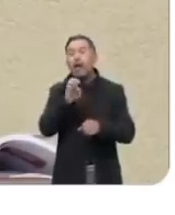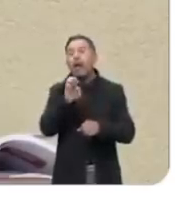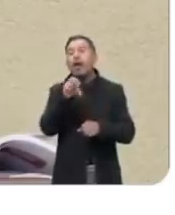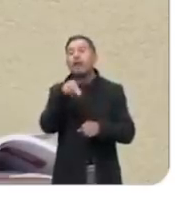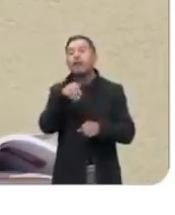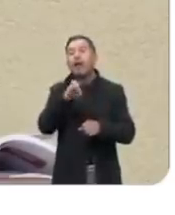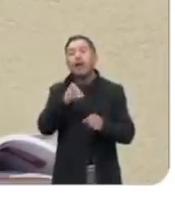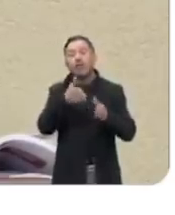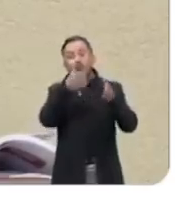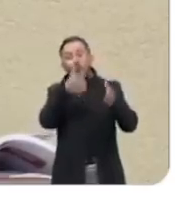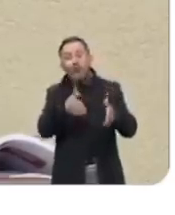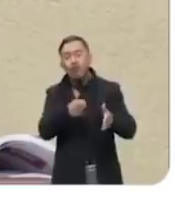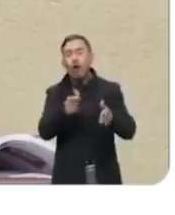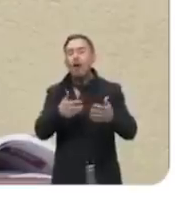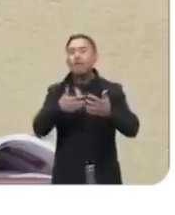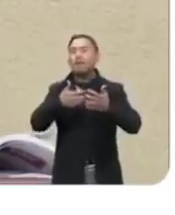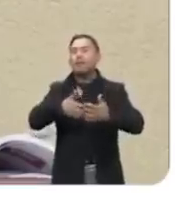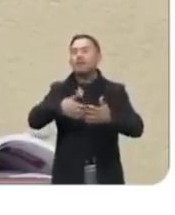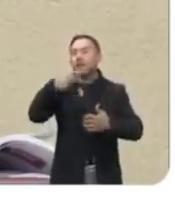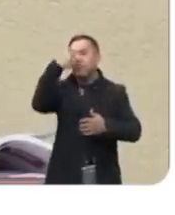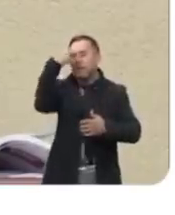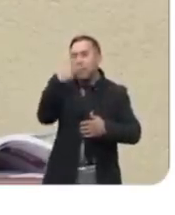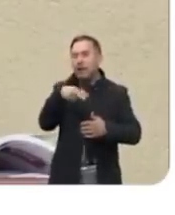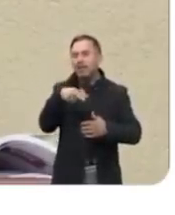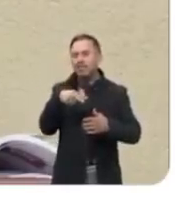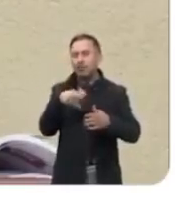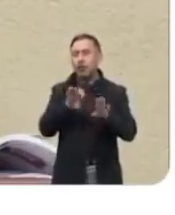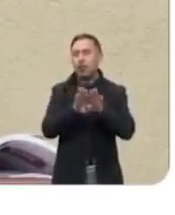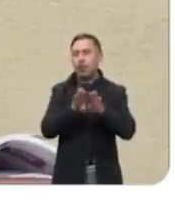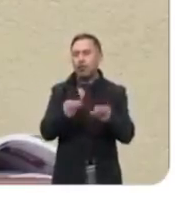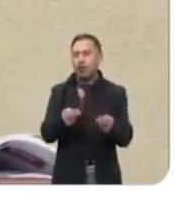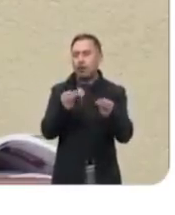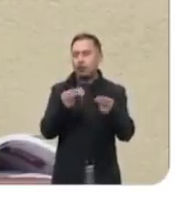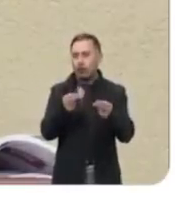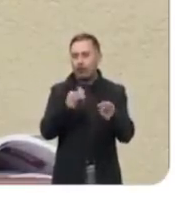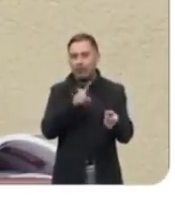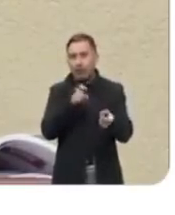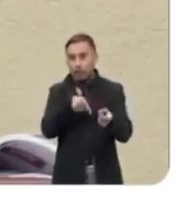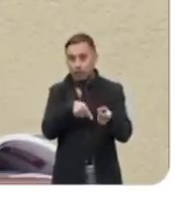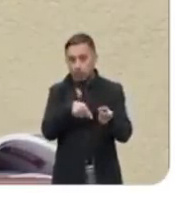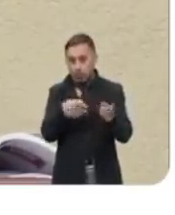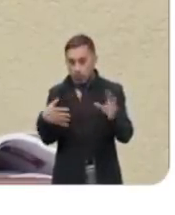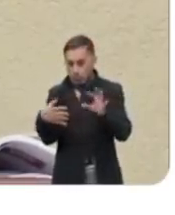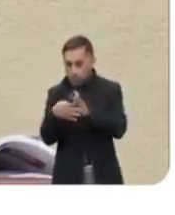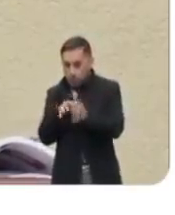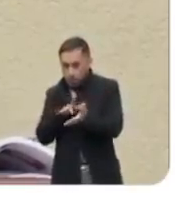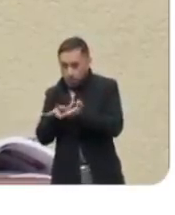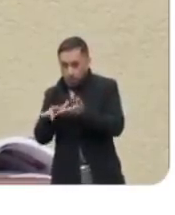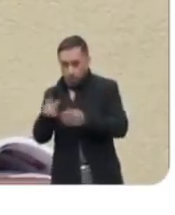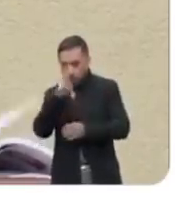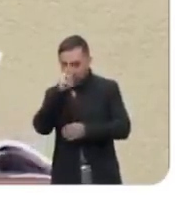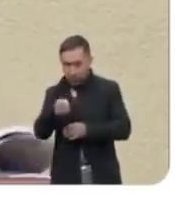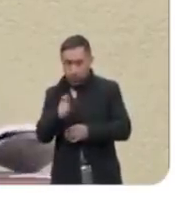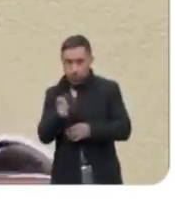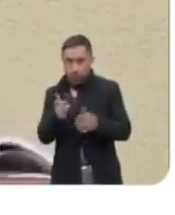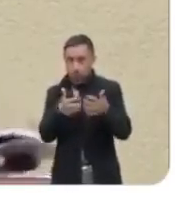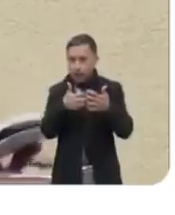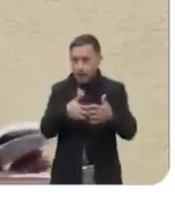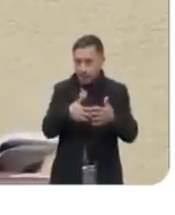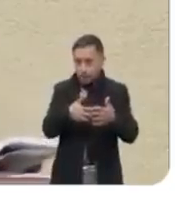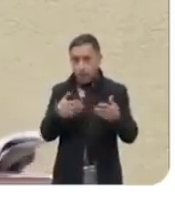aportaciones y uno de estos son las empresas mexicanas de carácter mercantil se podría decir pero son empresas sino personas